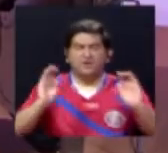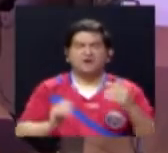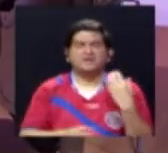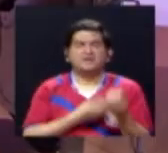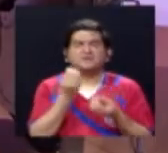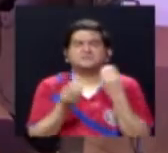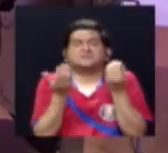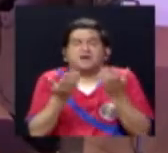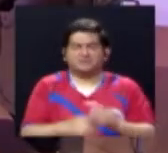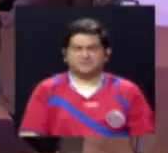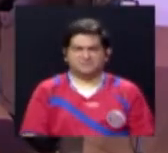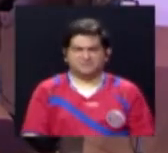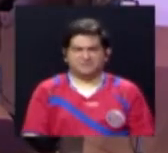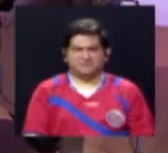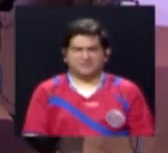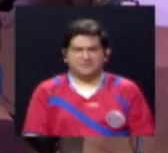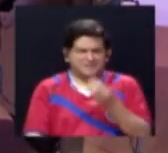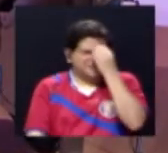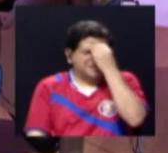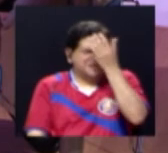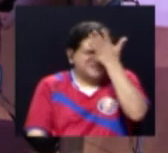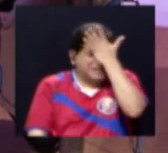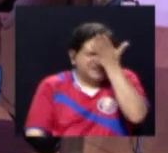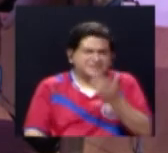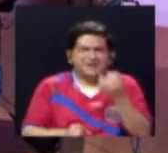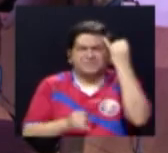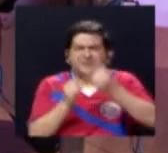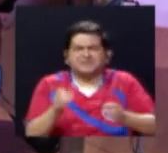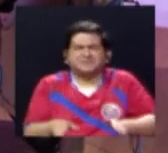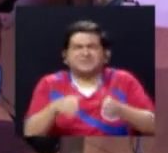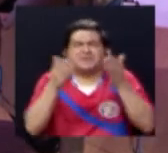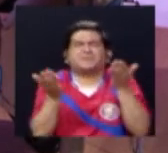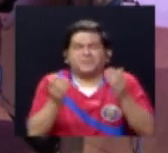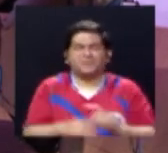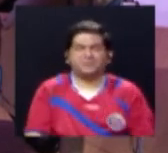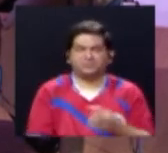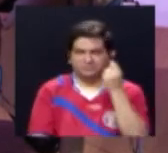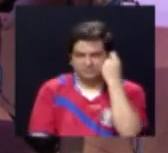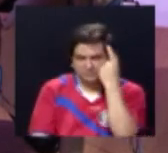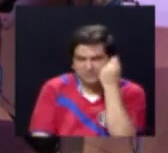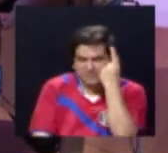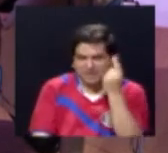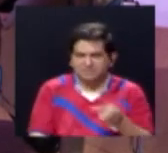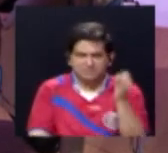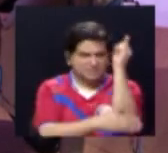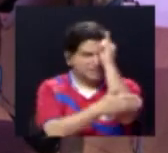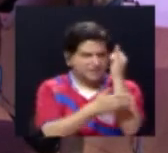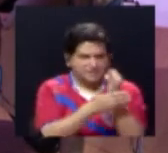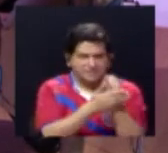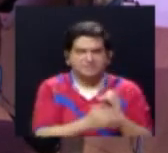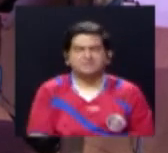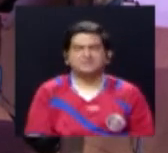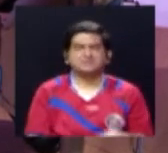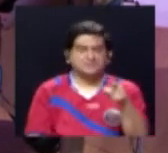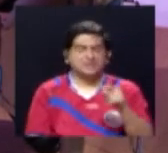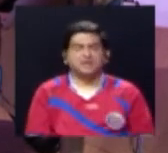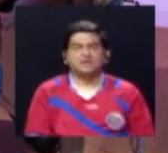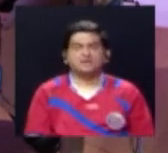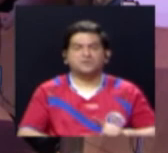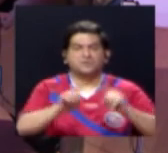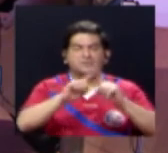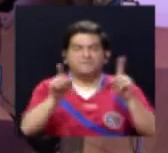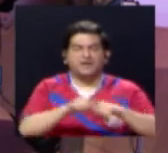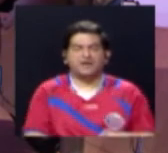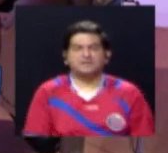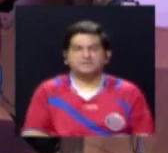salen de el trauma que pasó es decir lo que tenemos que entender son las dimensiones de esto y las respuestas que se pueden dar